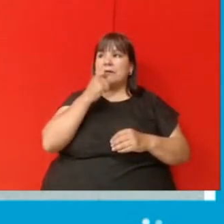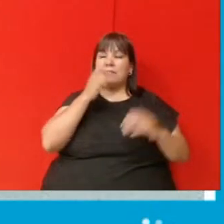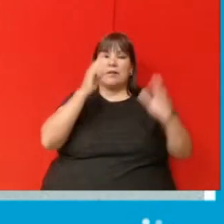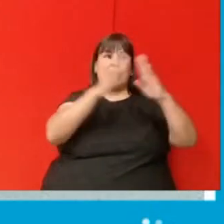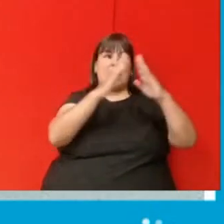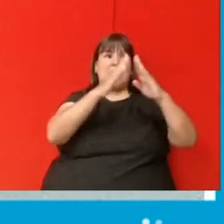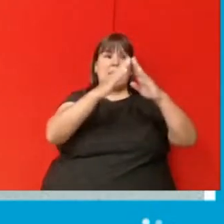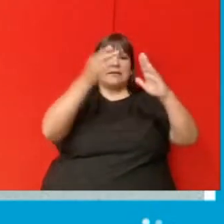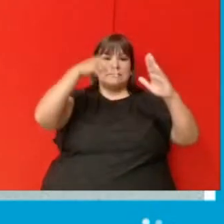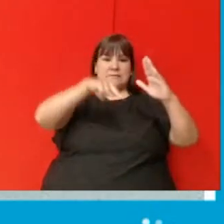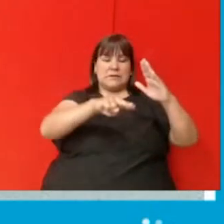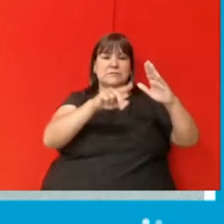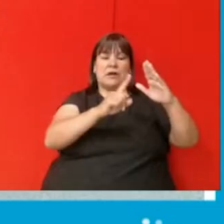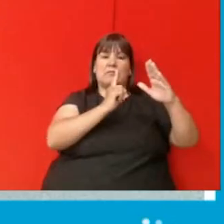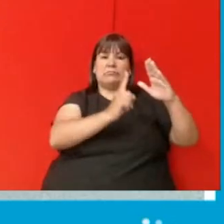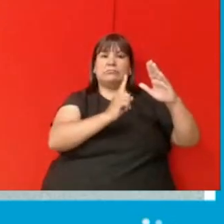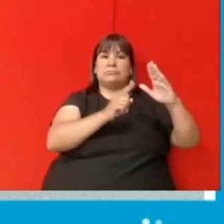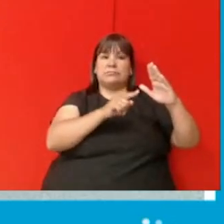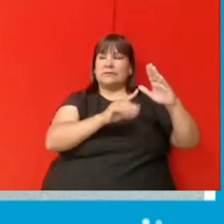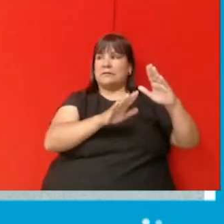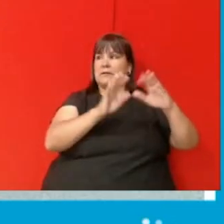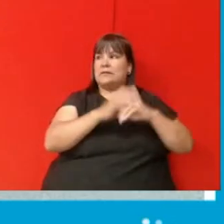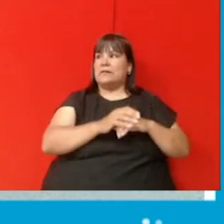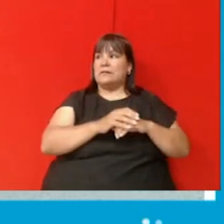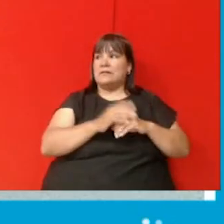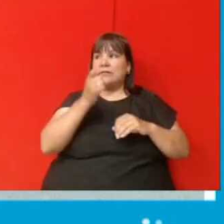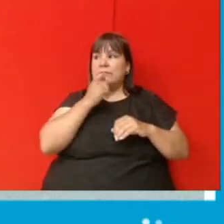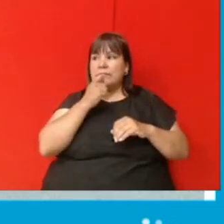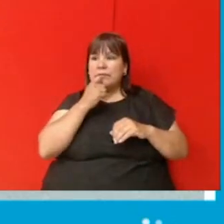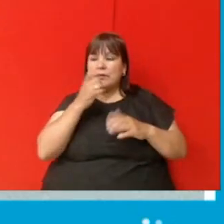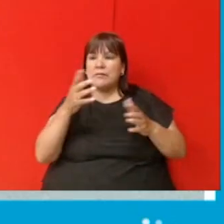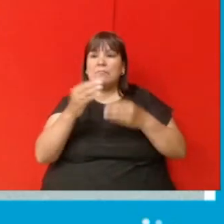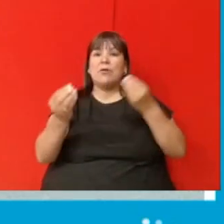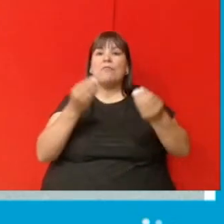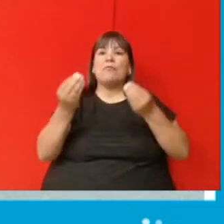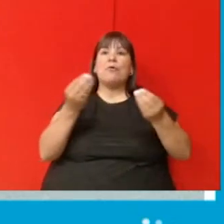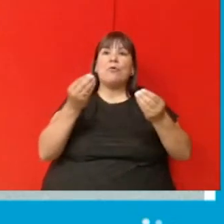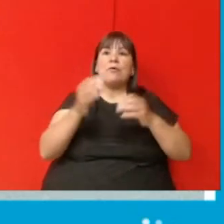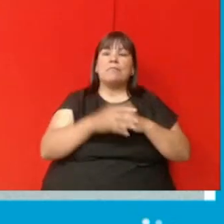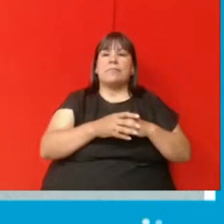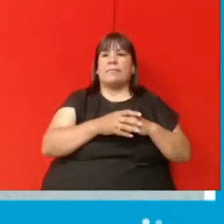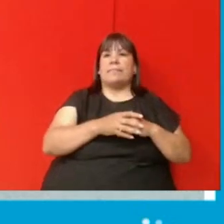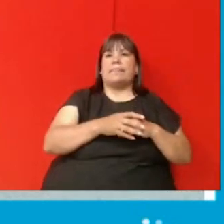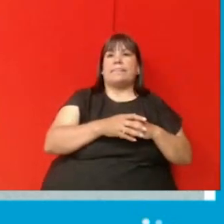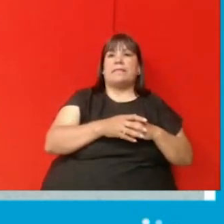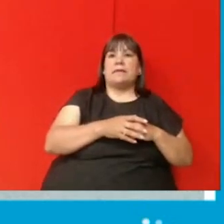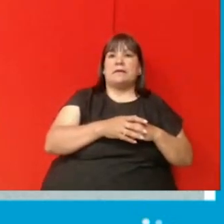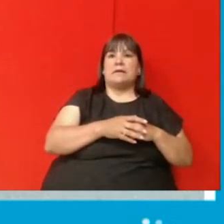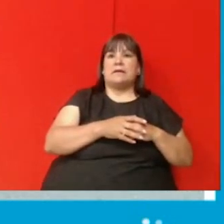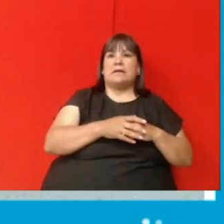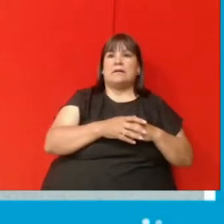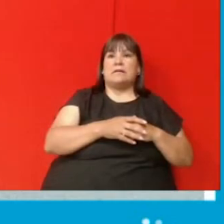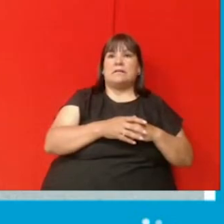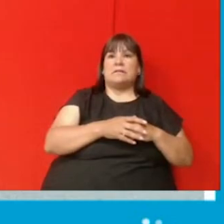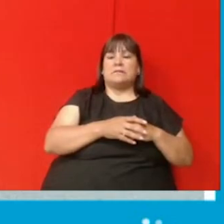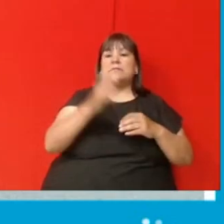domiciliaria tienen en cuenta los residencias de larga estadía o las residencias de vivienda asistida, y si la tienen y